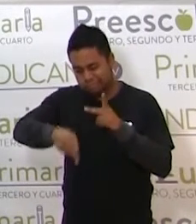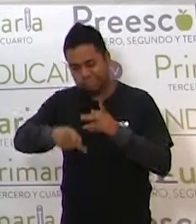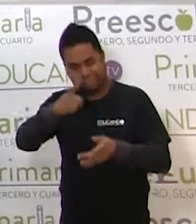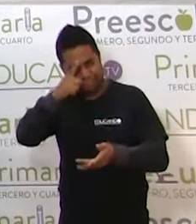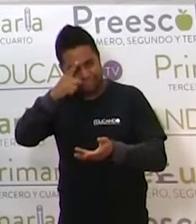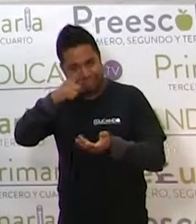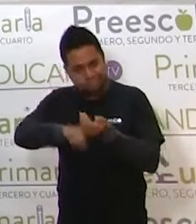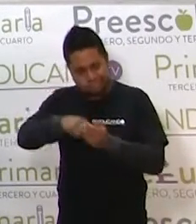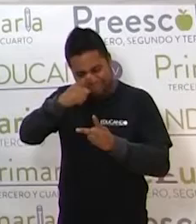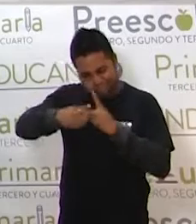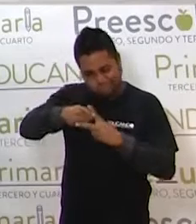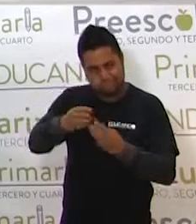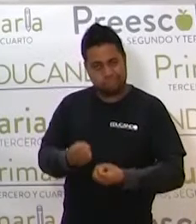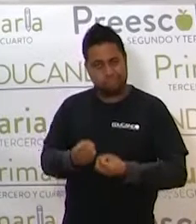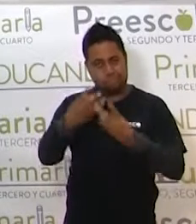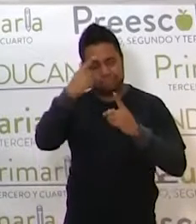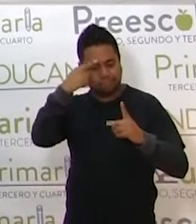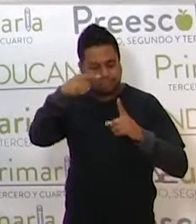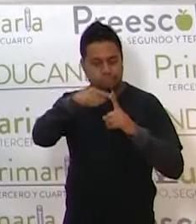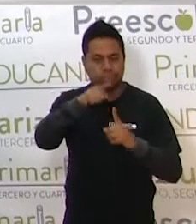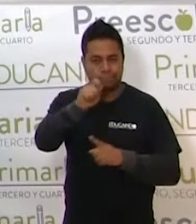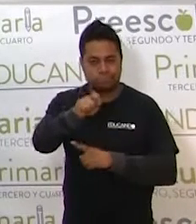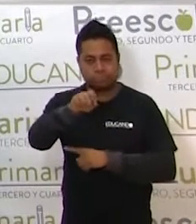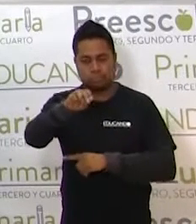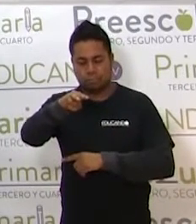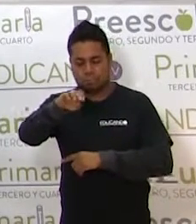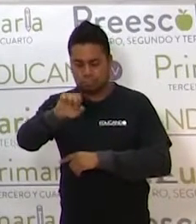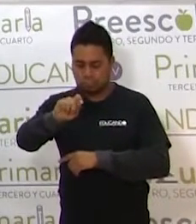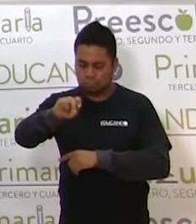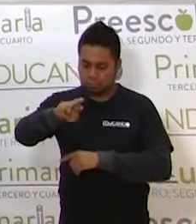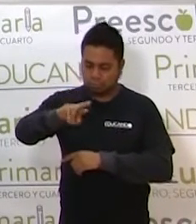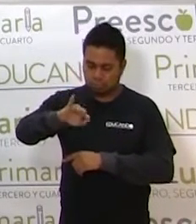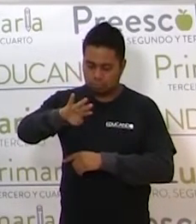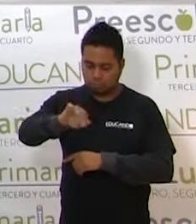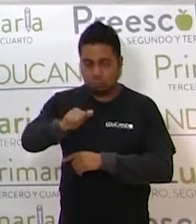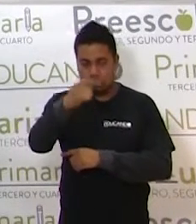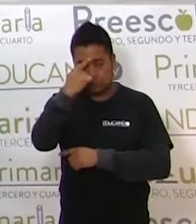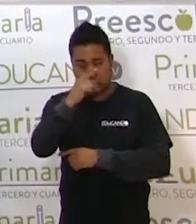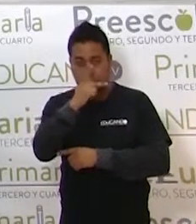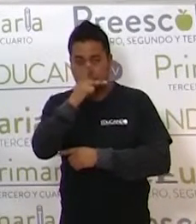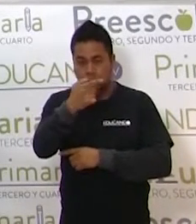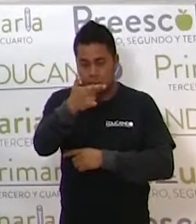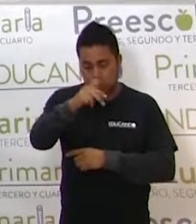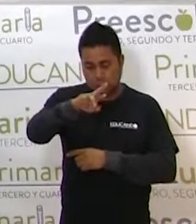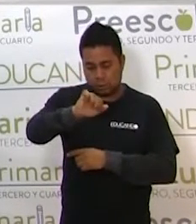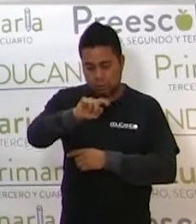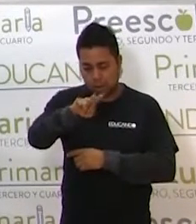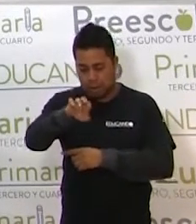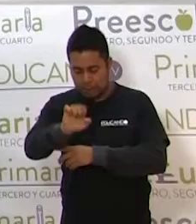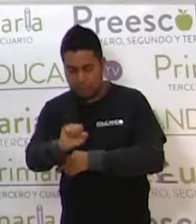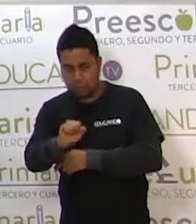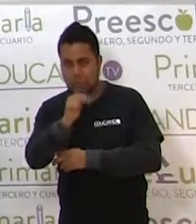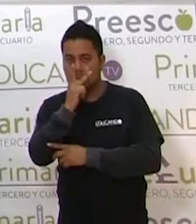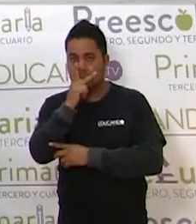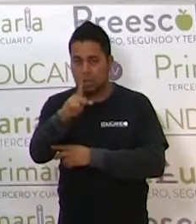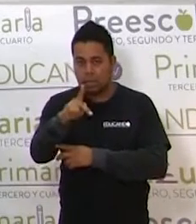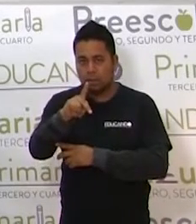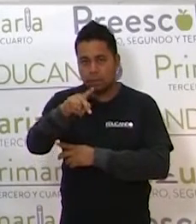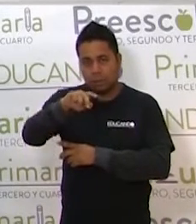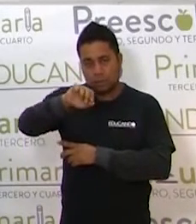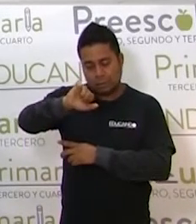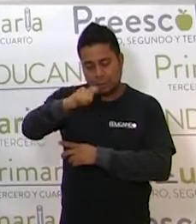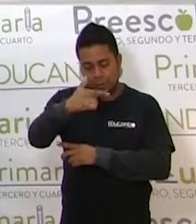importante en la métrica que es las palabras graves las palabras agudas y las palabras